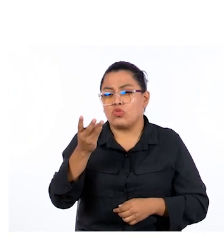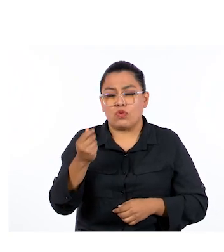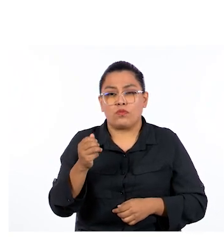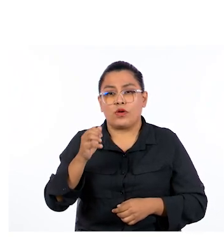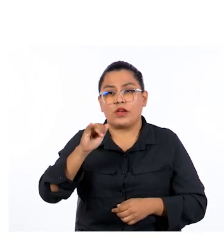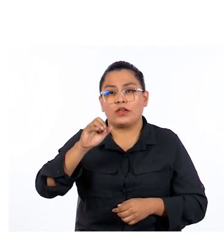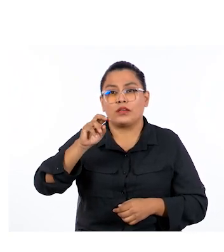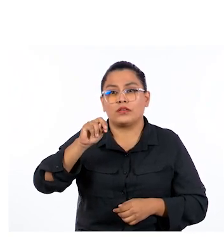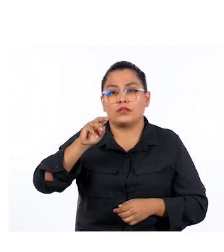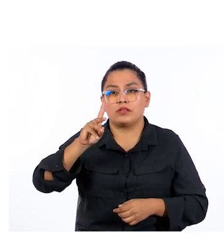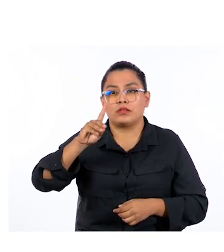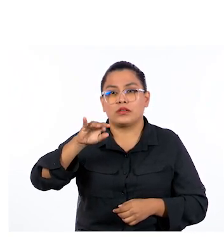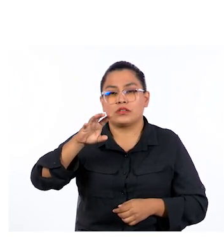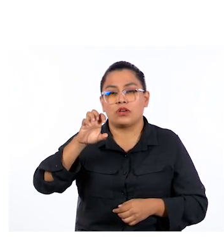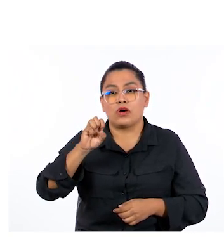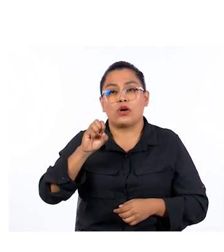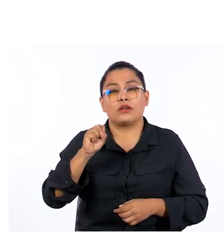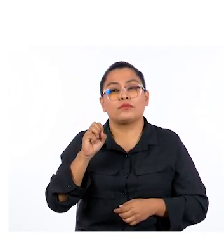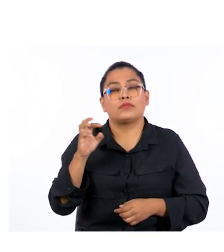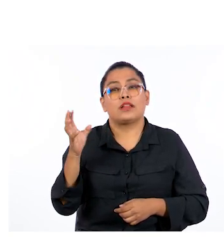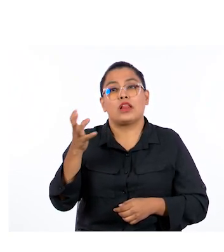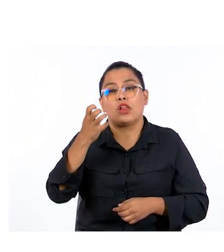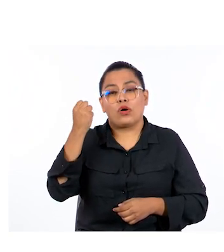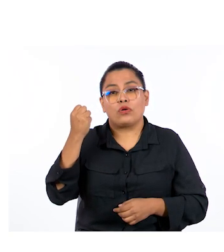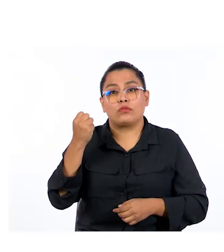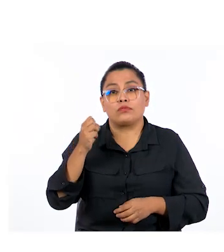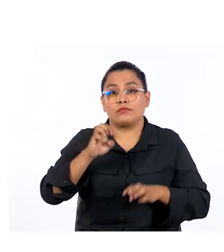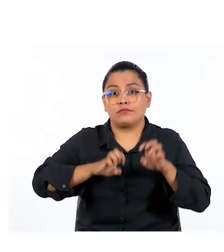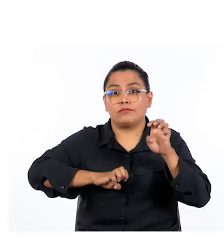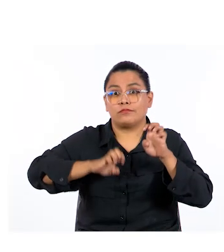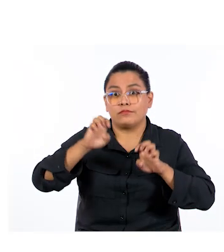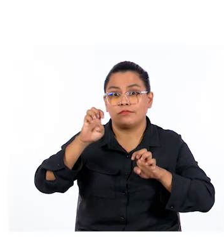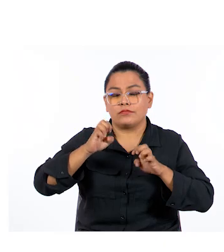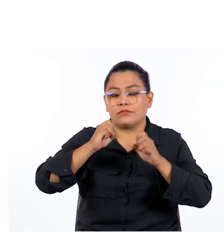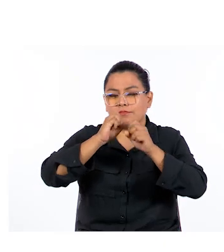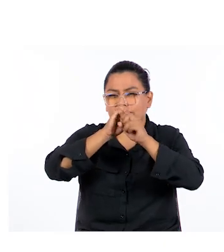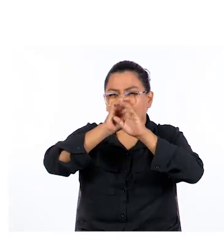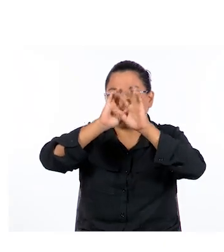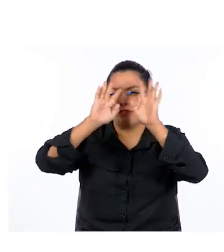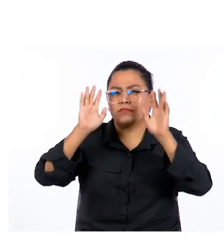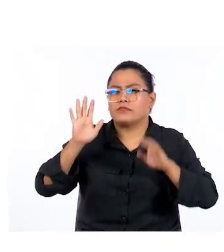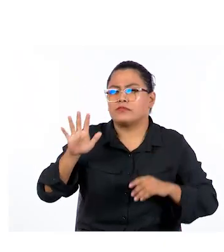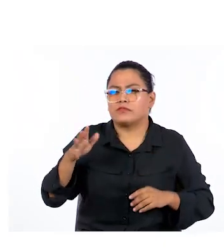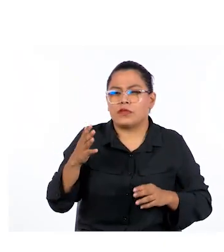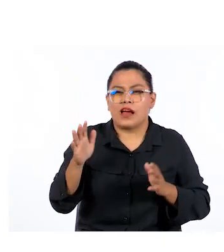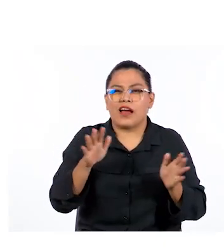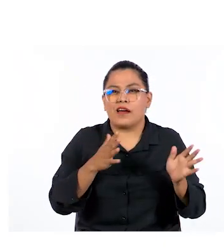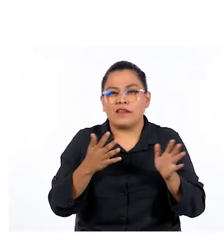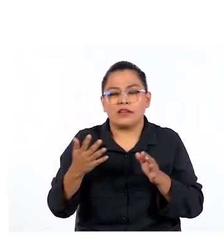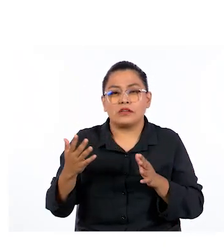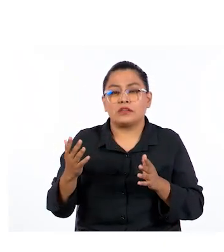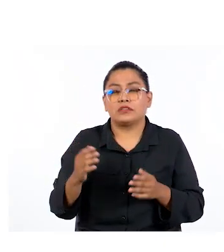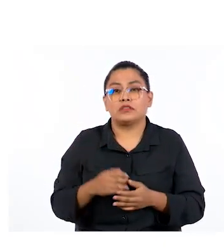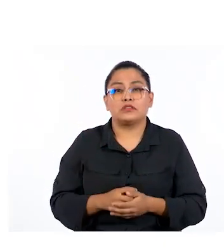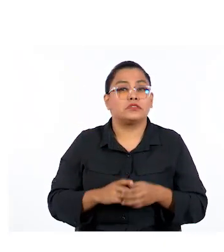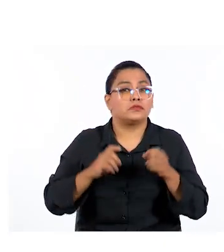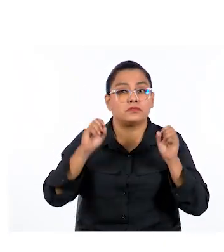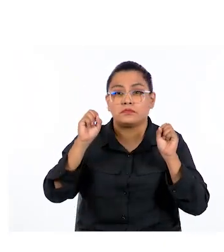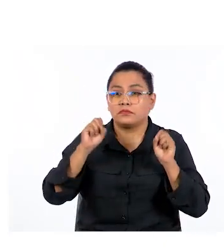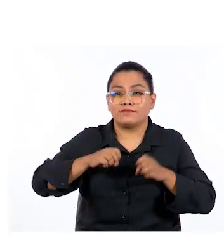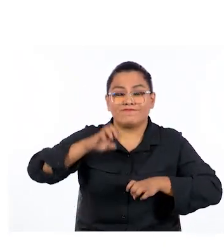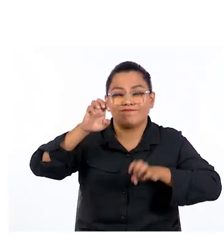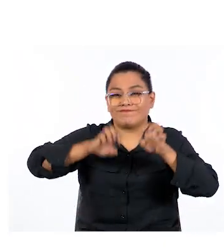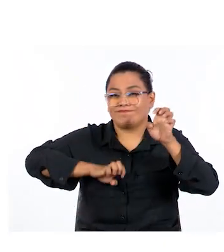fila el número del indicador de logro que se está evaluando en ese ítem. Hay que aclarar que algunas veces no